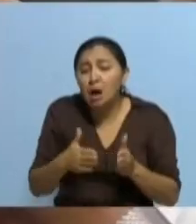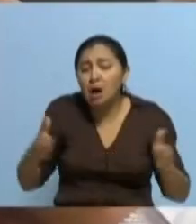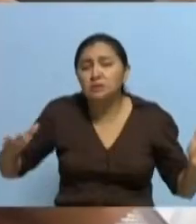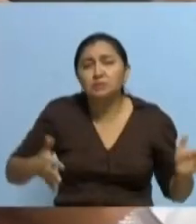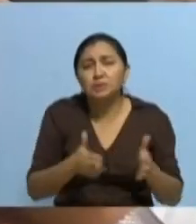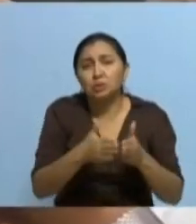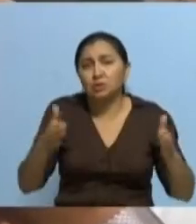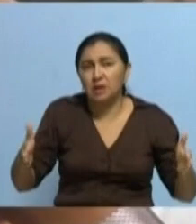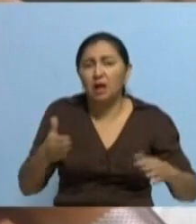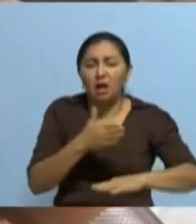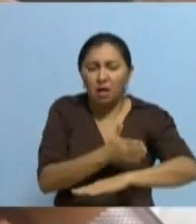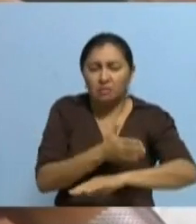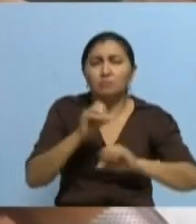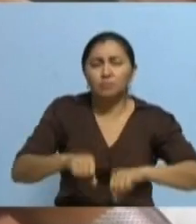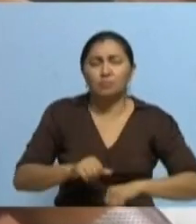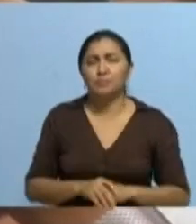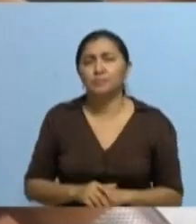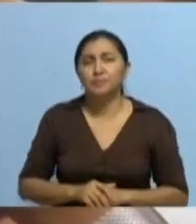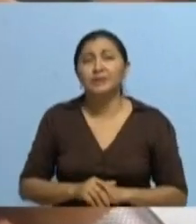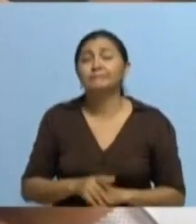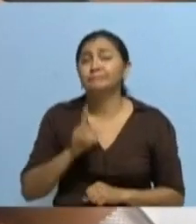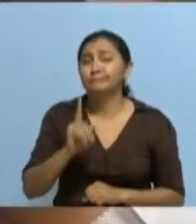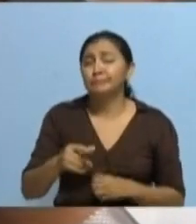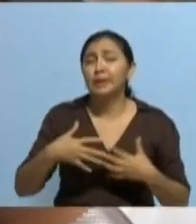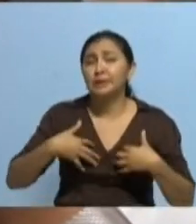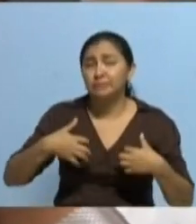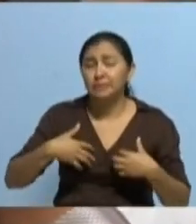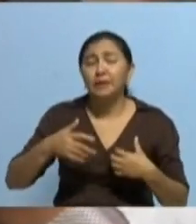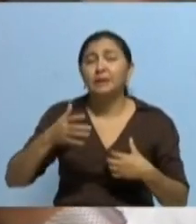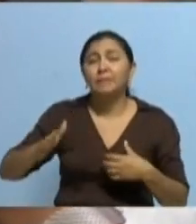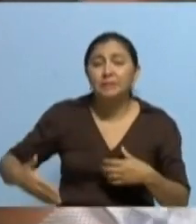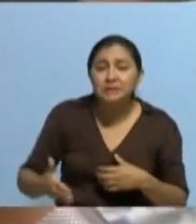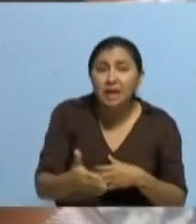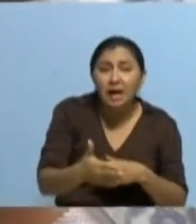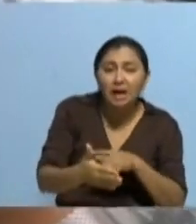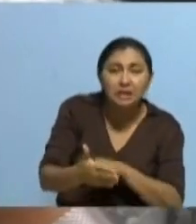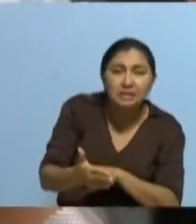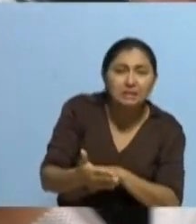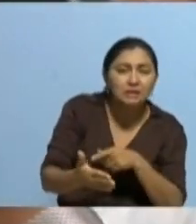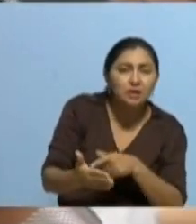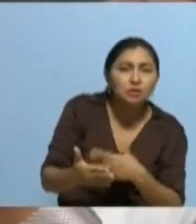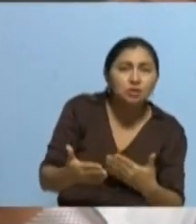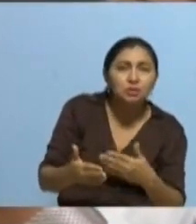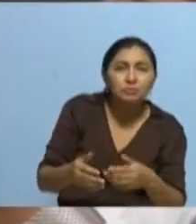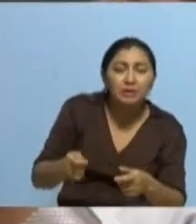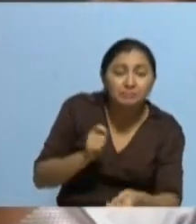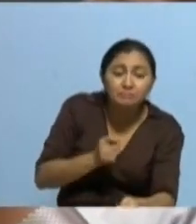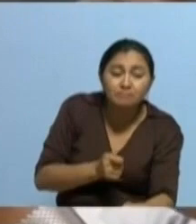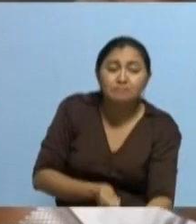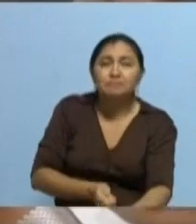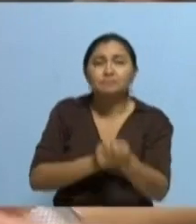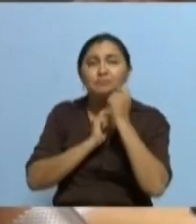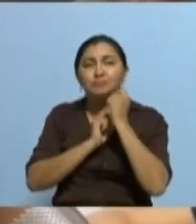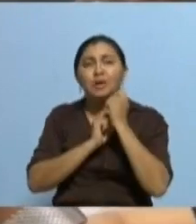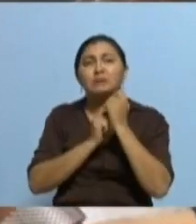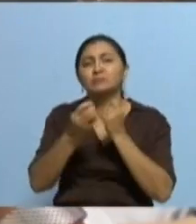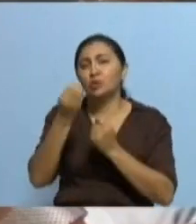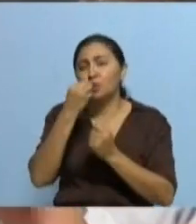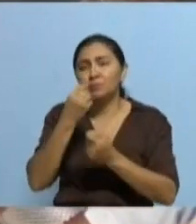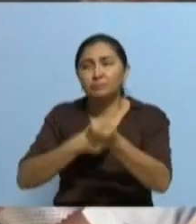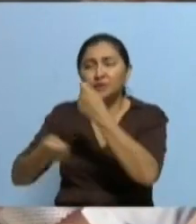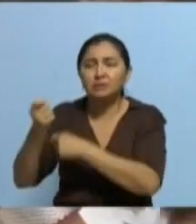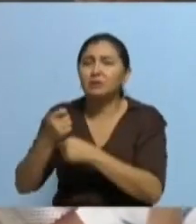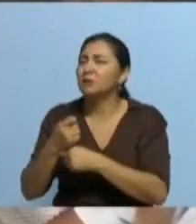de ellos no van a tener las condiciones para alcanzar el tamaño que requerimos para tenerlos como material de